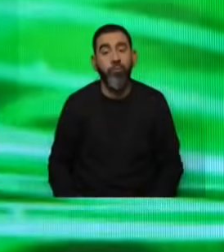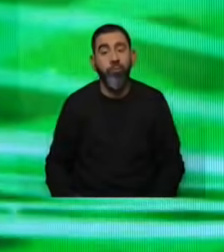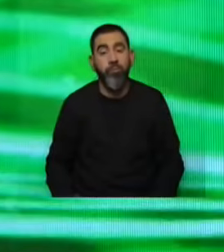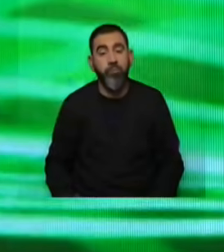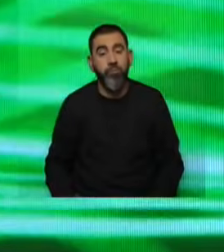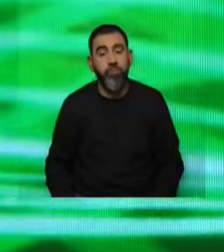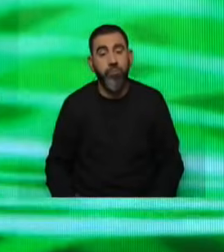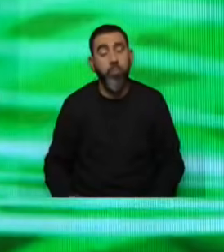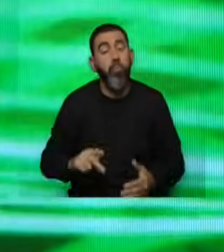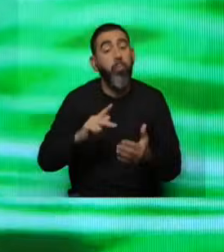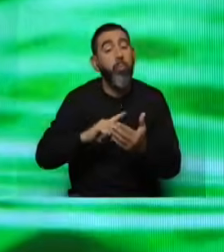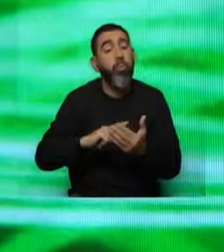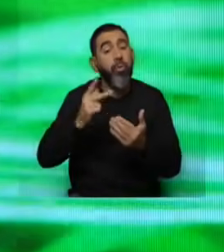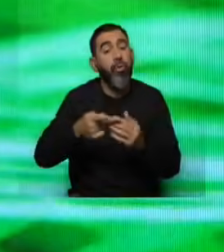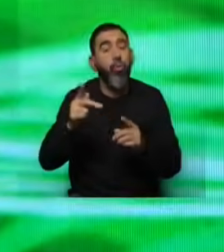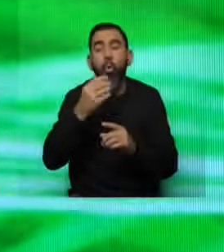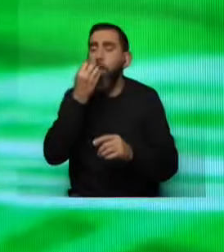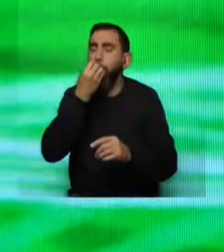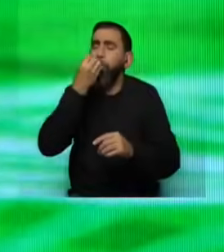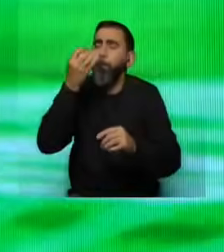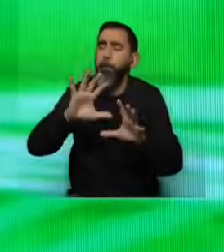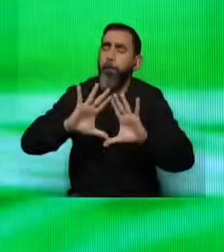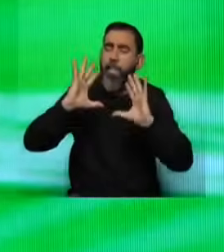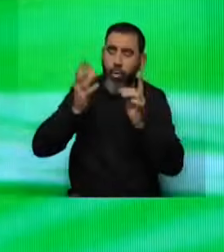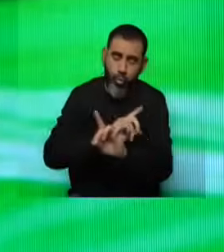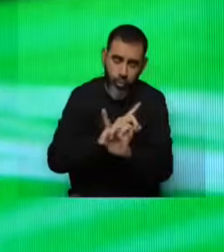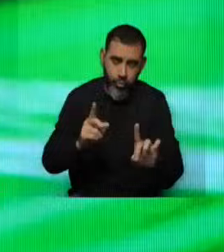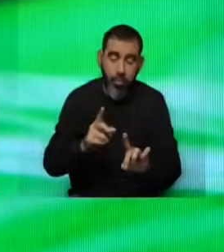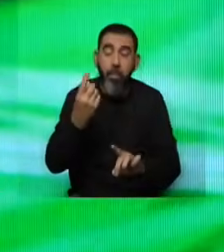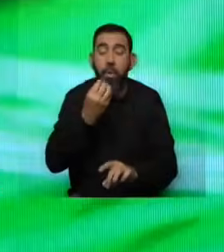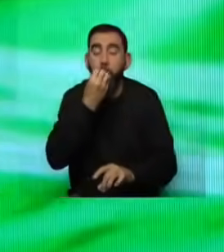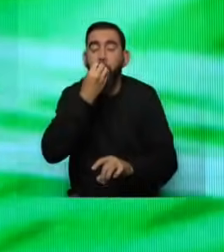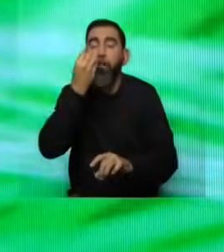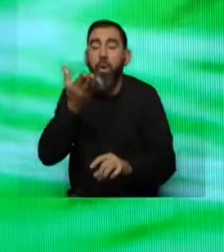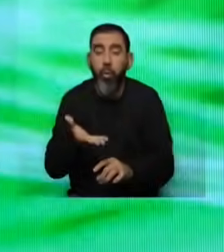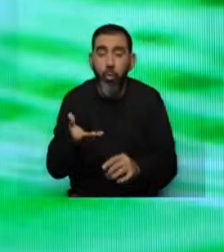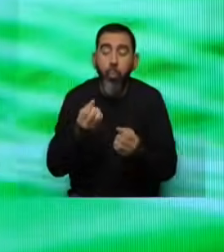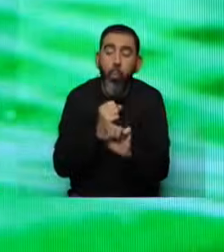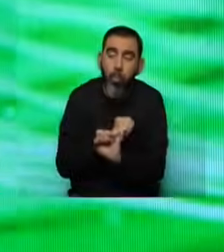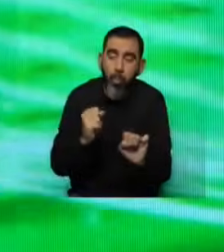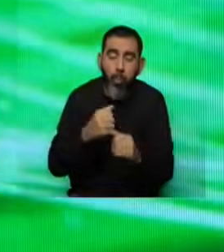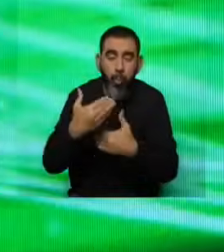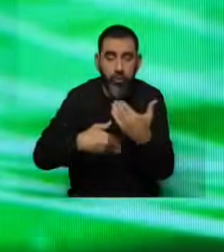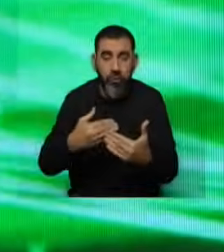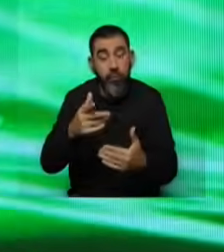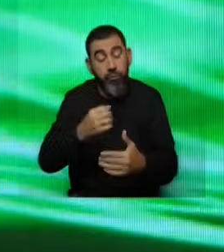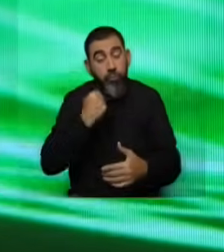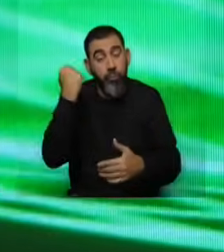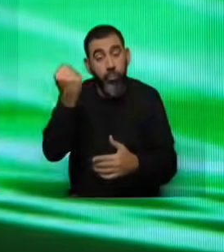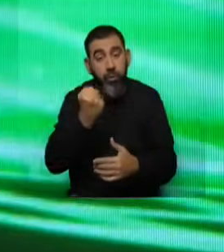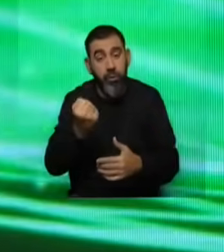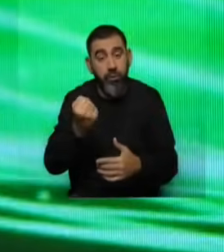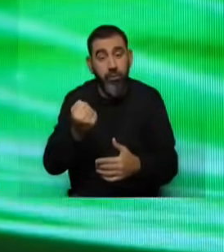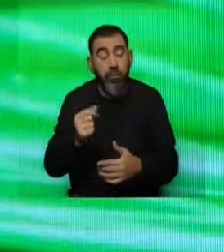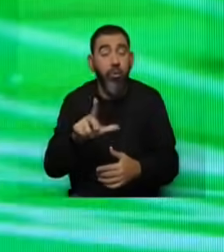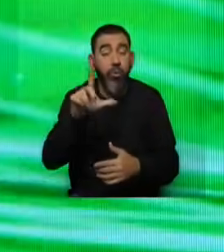yo creo que este es un proyecto no es el mejor proyecto del mundo es el mejor proyecto posible y yo creo que eso es importante porque sin ningún